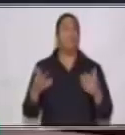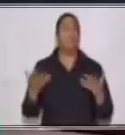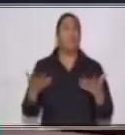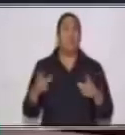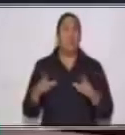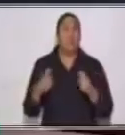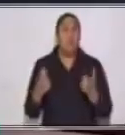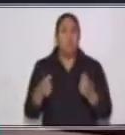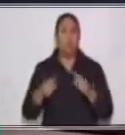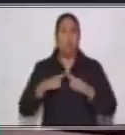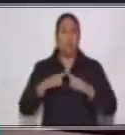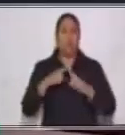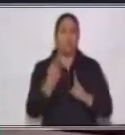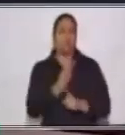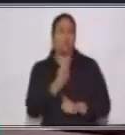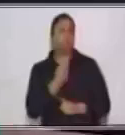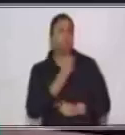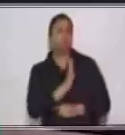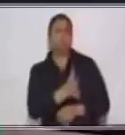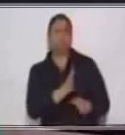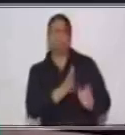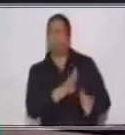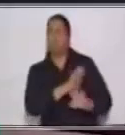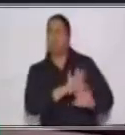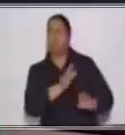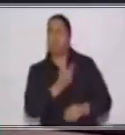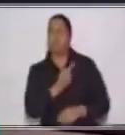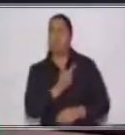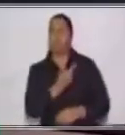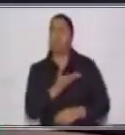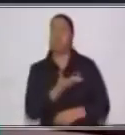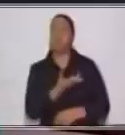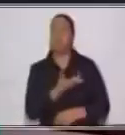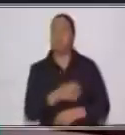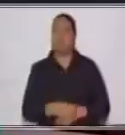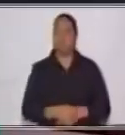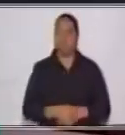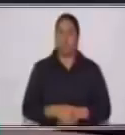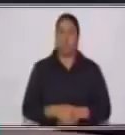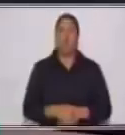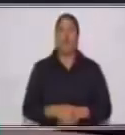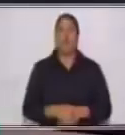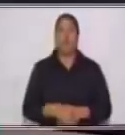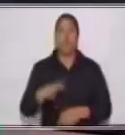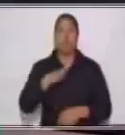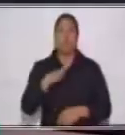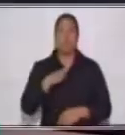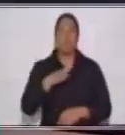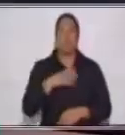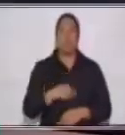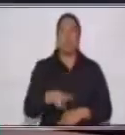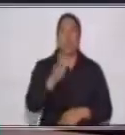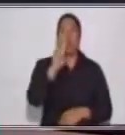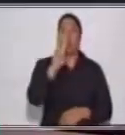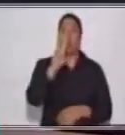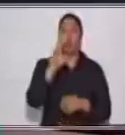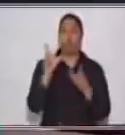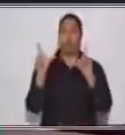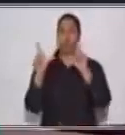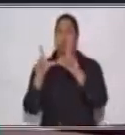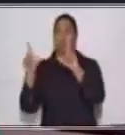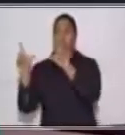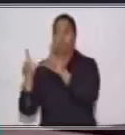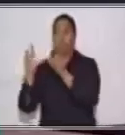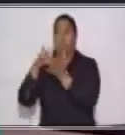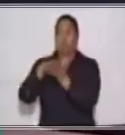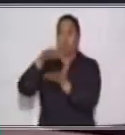x? Bueno, la x está acompañada por dos cubitos. Entonces, lo